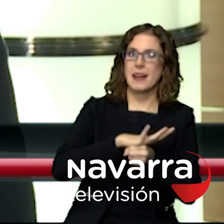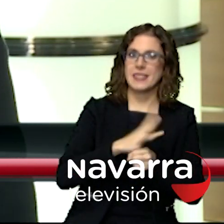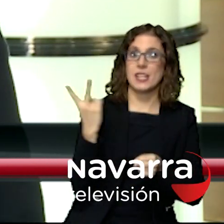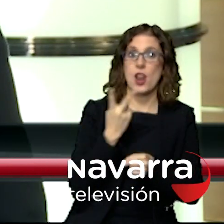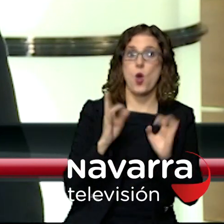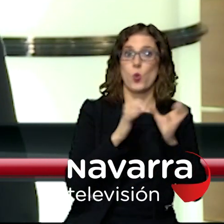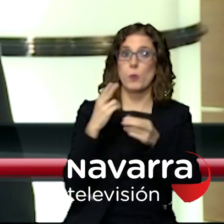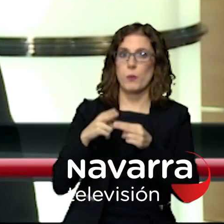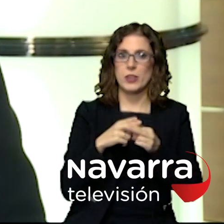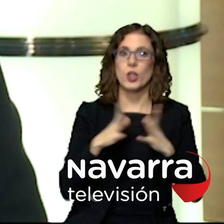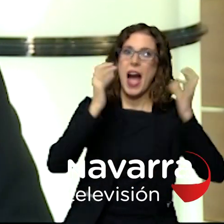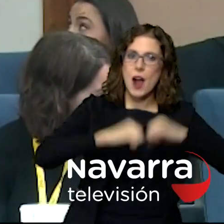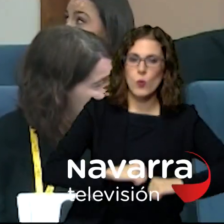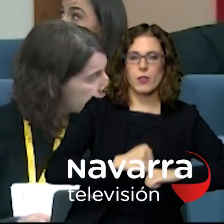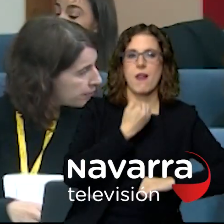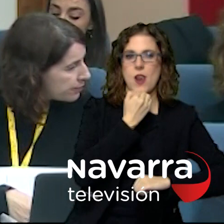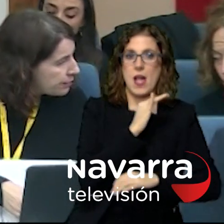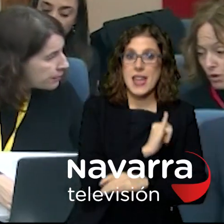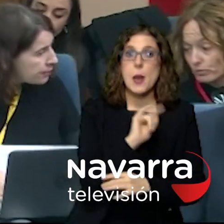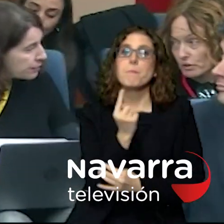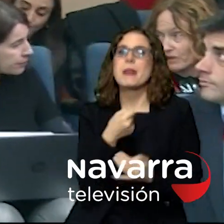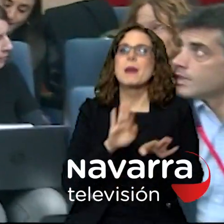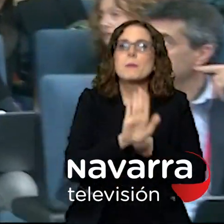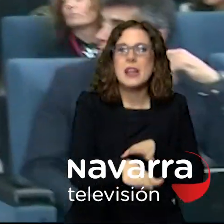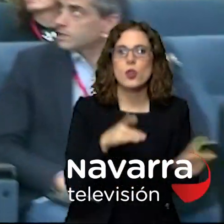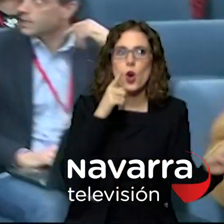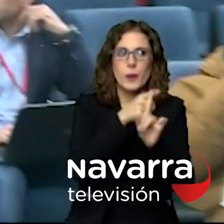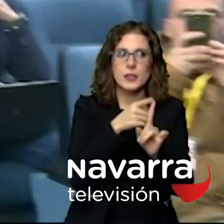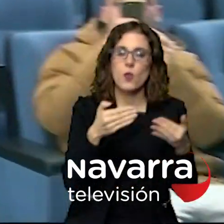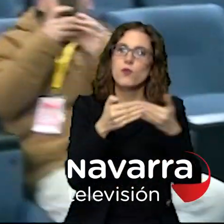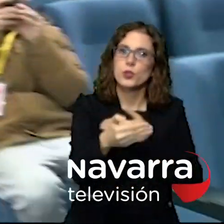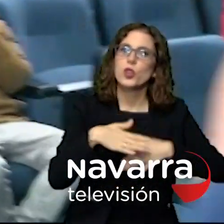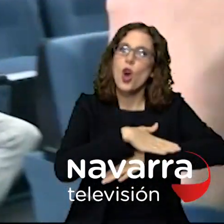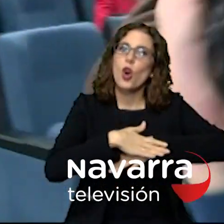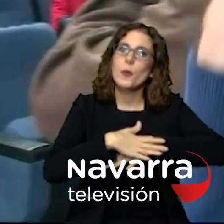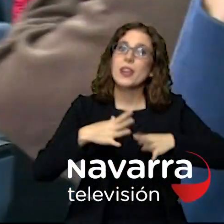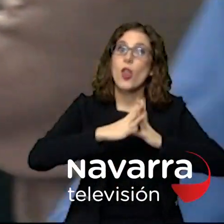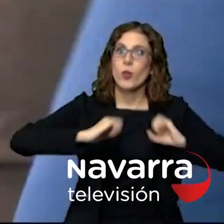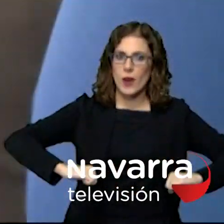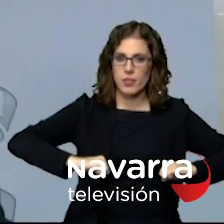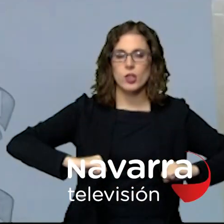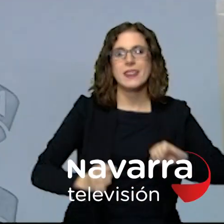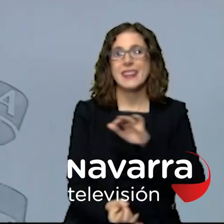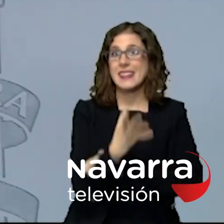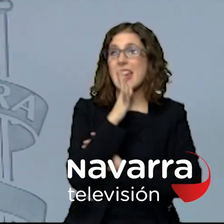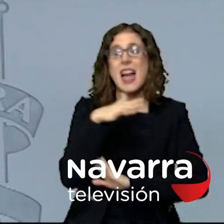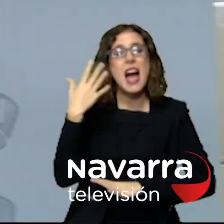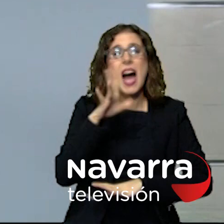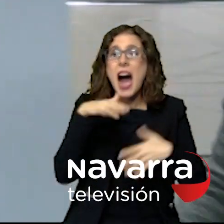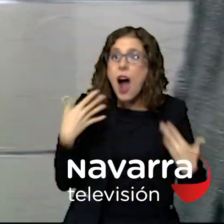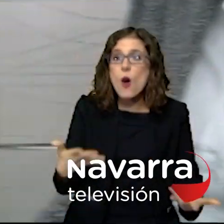un primer paso para poder conformar ese gobierno de coalición. Insiste en que es la única alternativa que existe en estos momentos